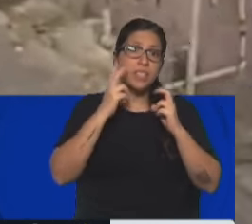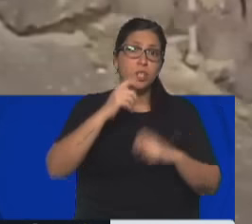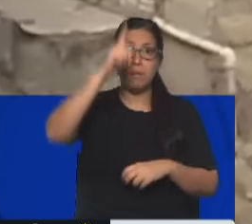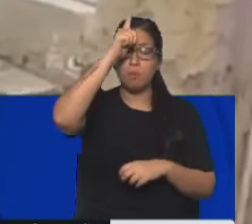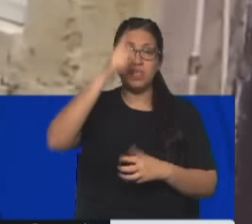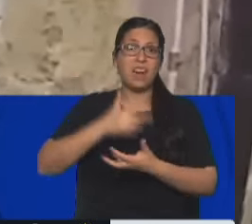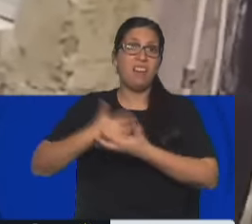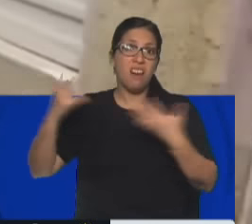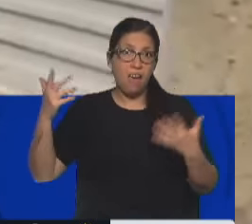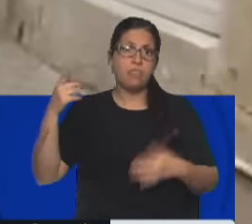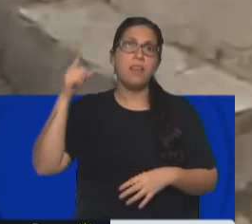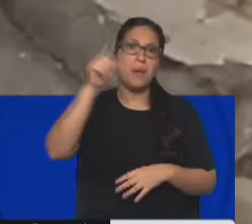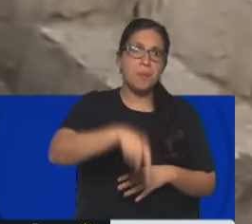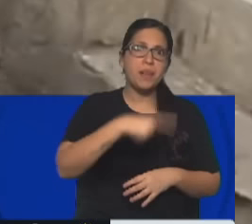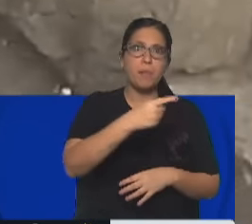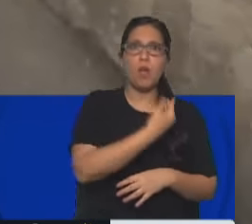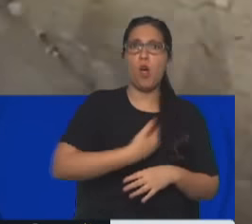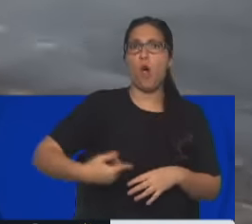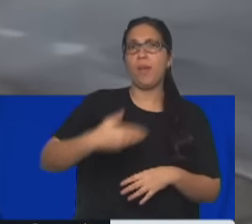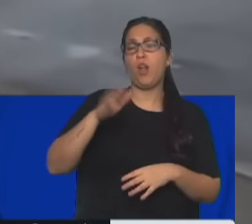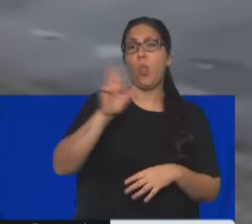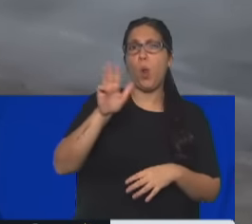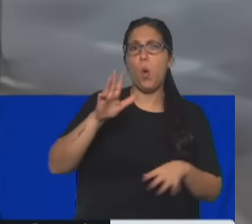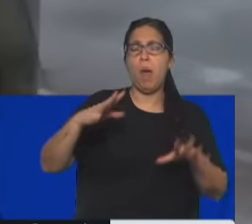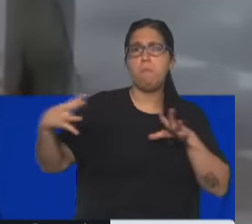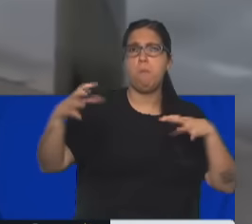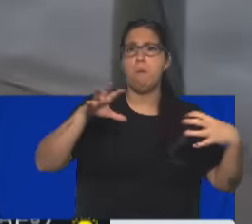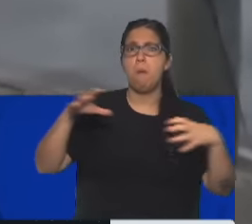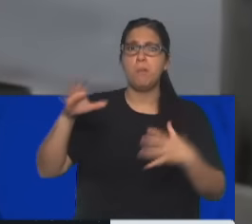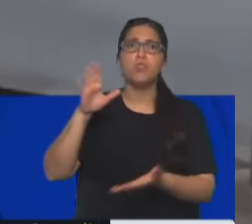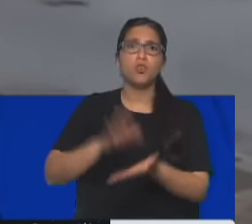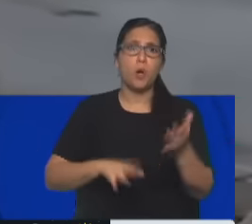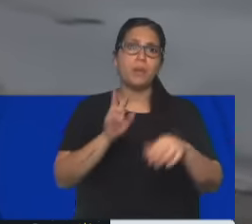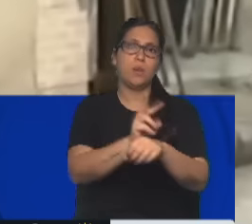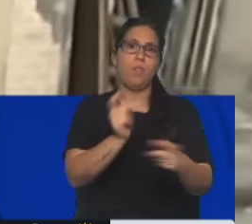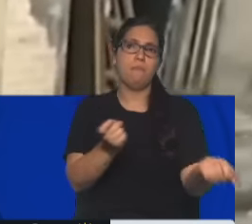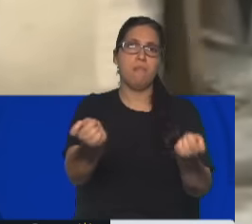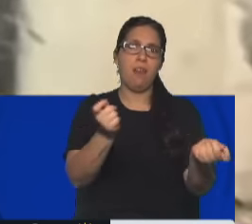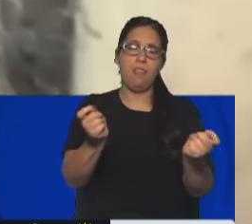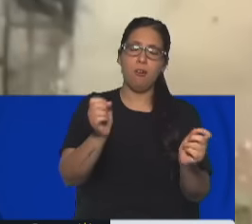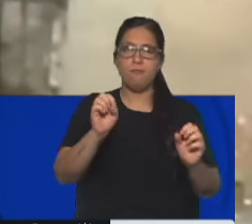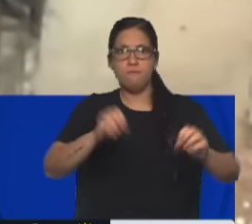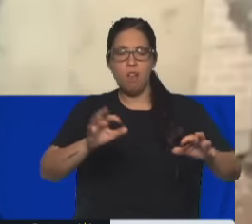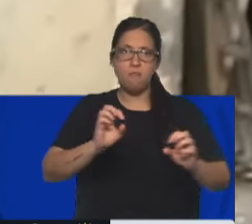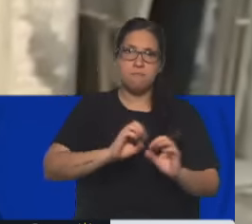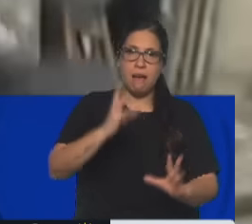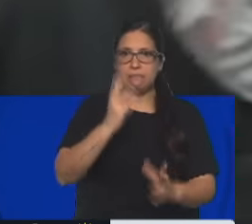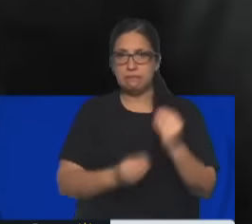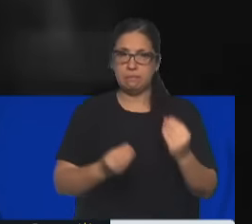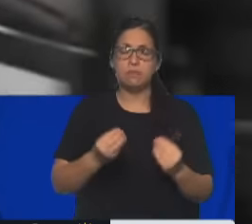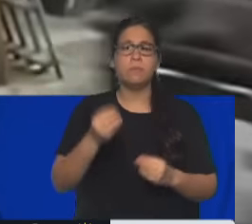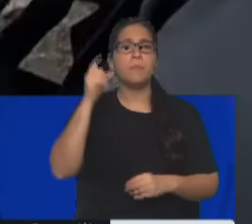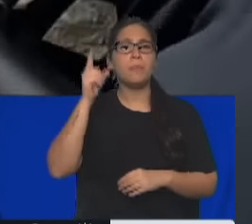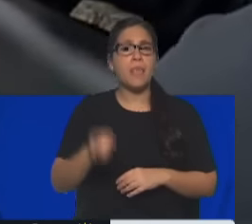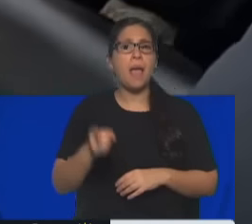un cortocircuito con el gobierno de Lula da Silva en torno al manejo de la seguridad. Mientras, permanece latente